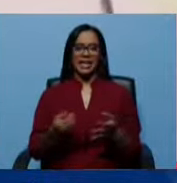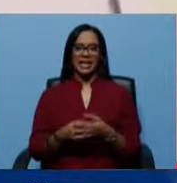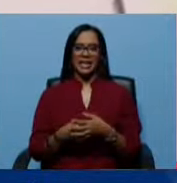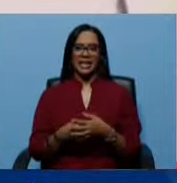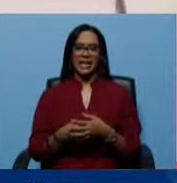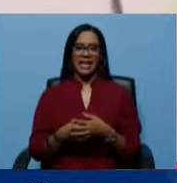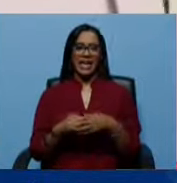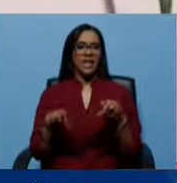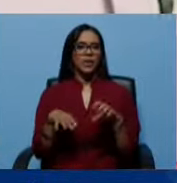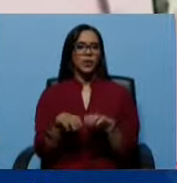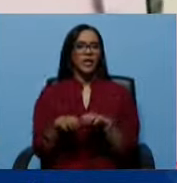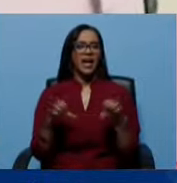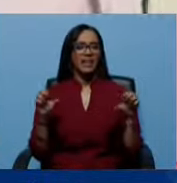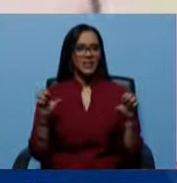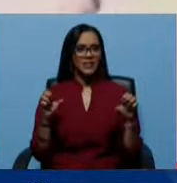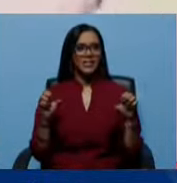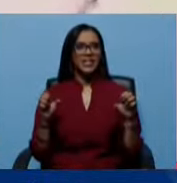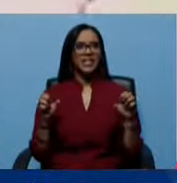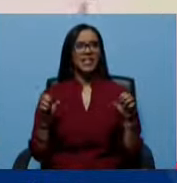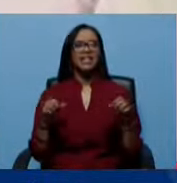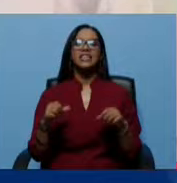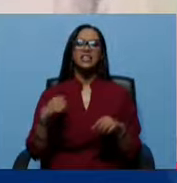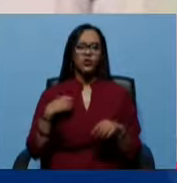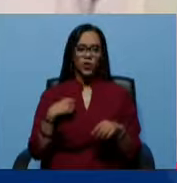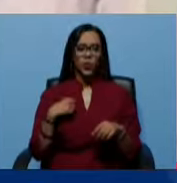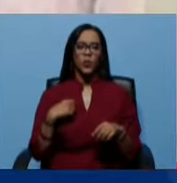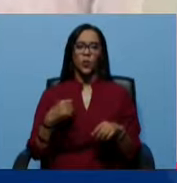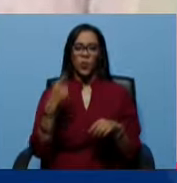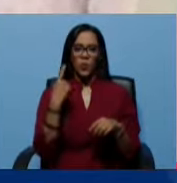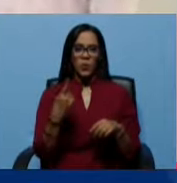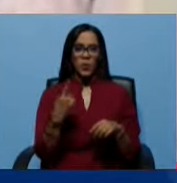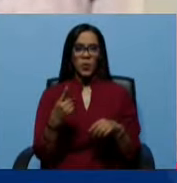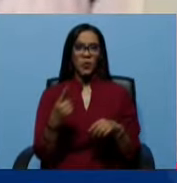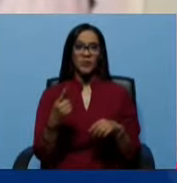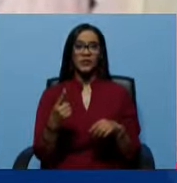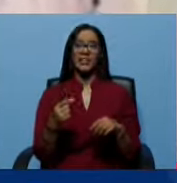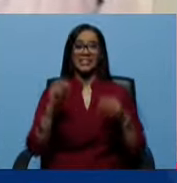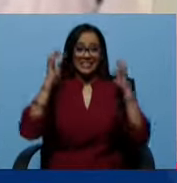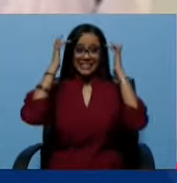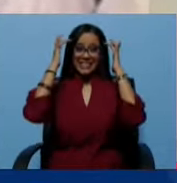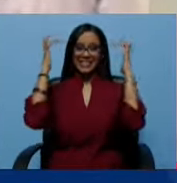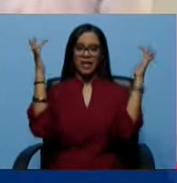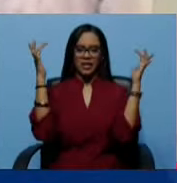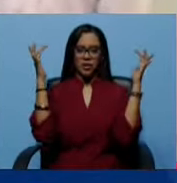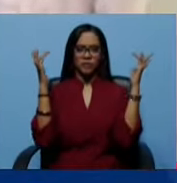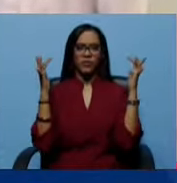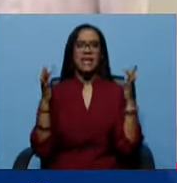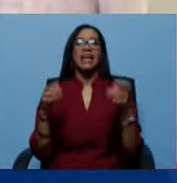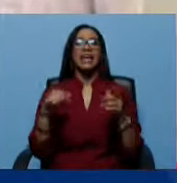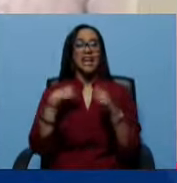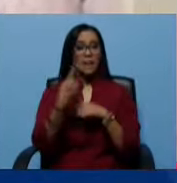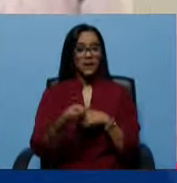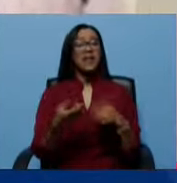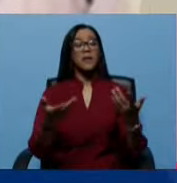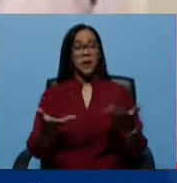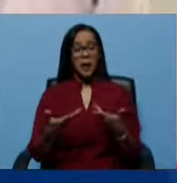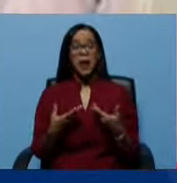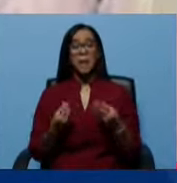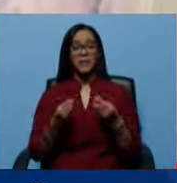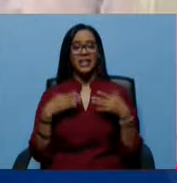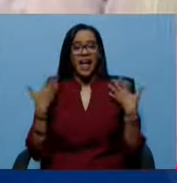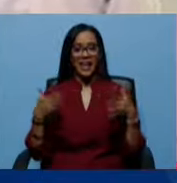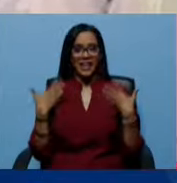bastante educados y son unos mini genios que en el mañana nos darán muchas